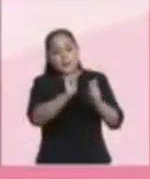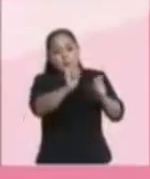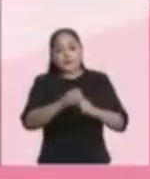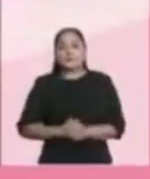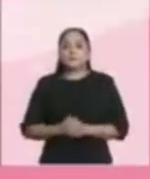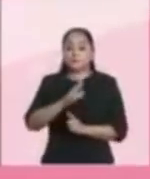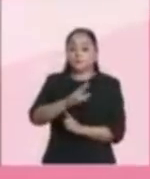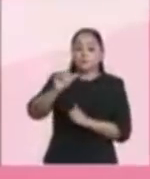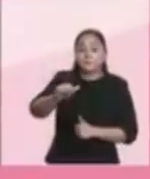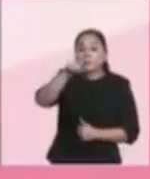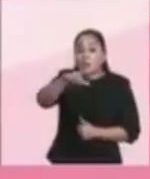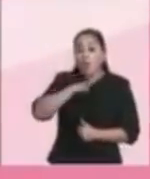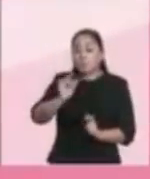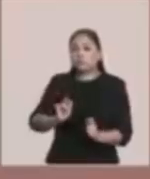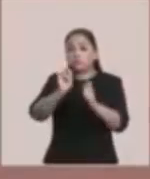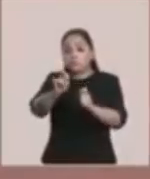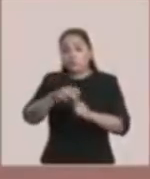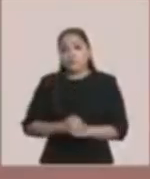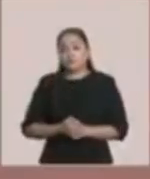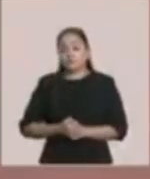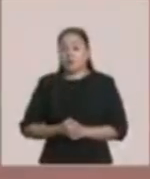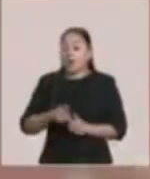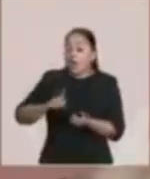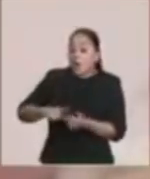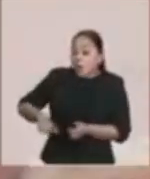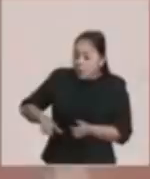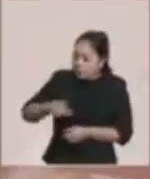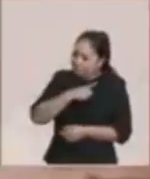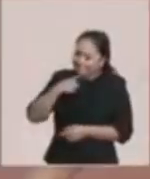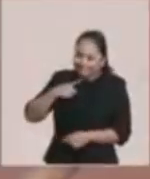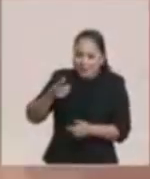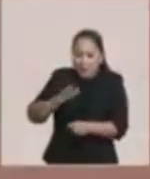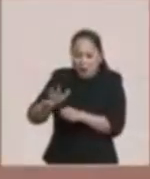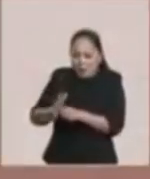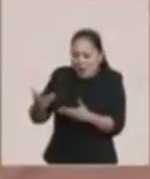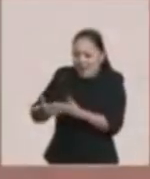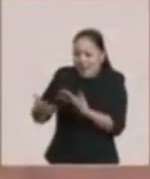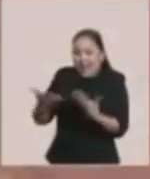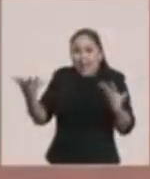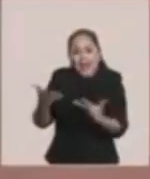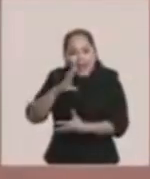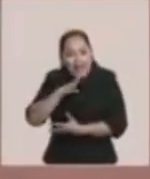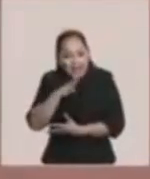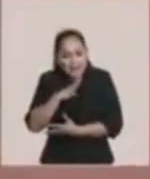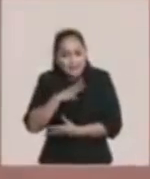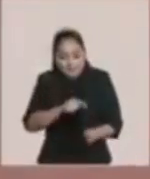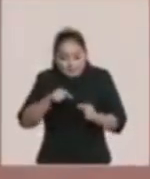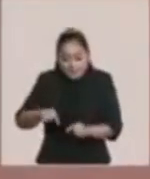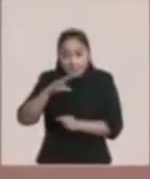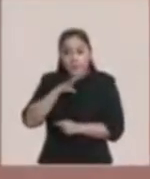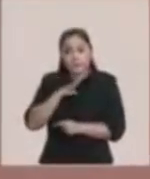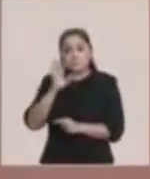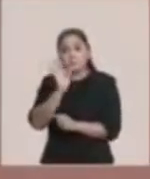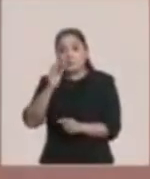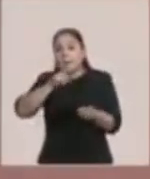falta, no hay un error en la estrategia. Un gobierno tiene que responder con lo que tiene a su mano, con todos los instrumentos legales. Y en